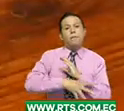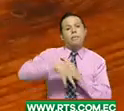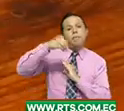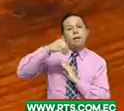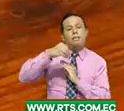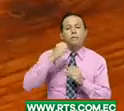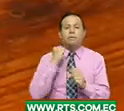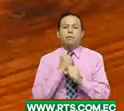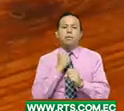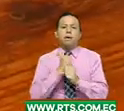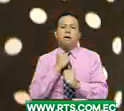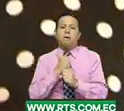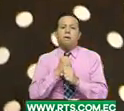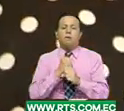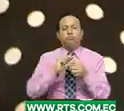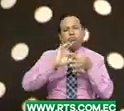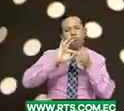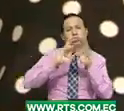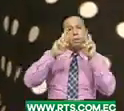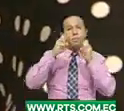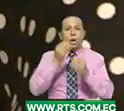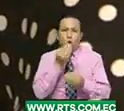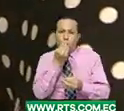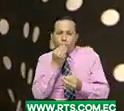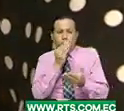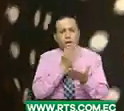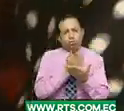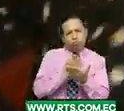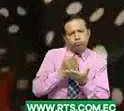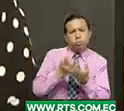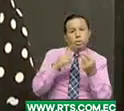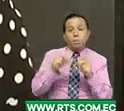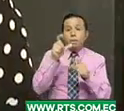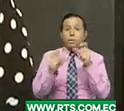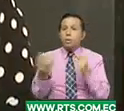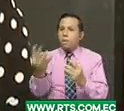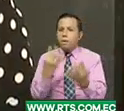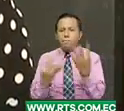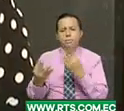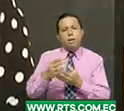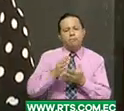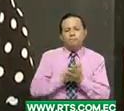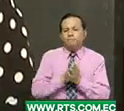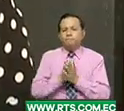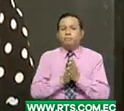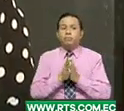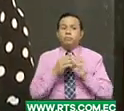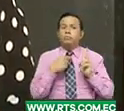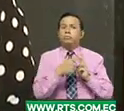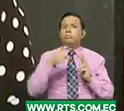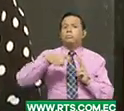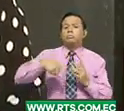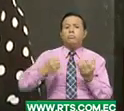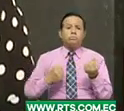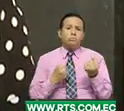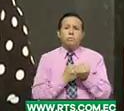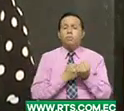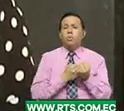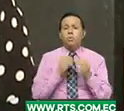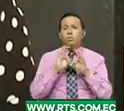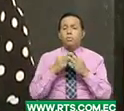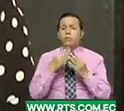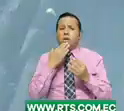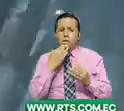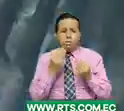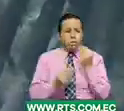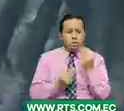en la gastronomía como en la atención al cliente. Necesitábamos sacar adelante a nuestras familias, él y yo. Entonces nació